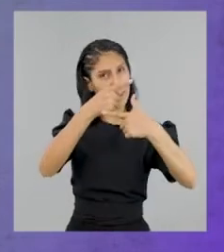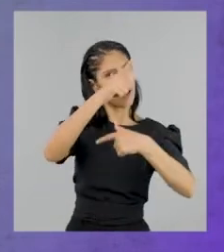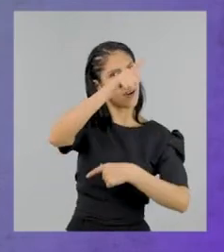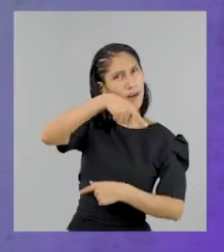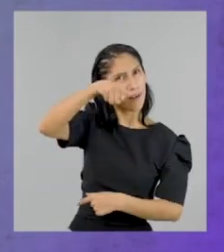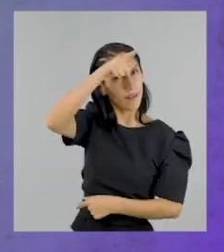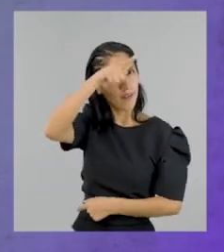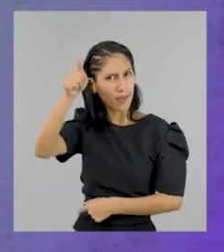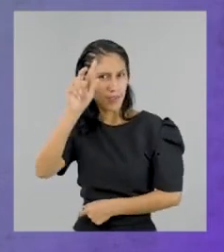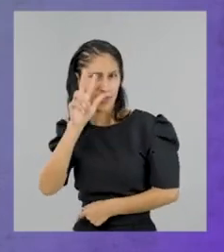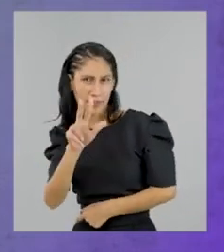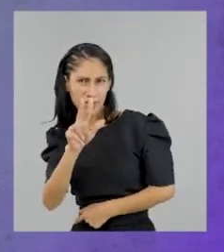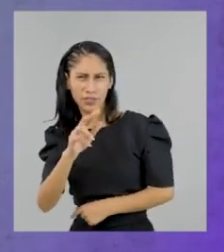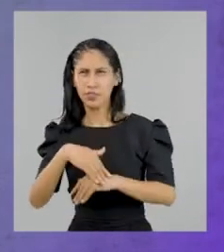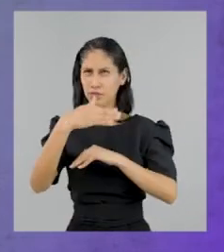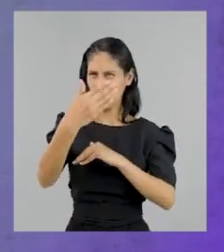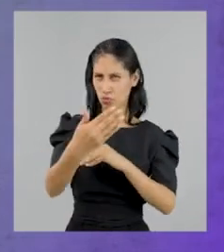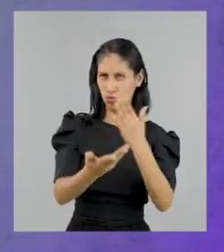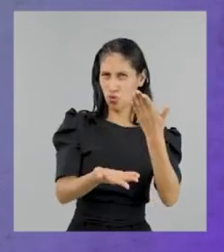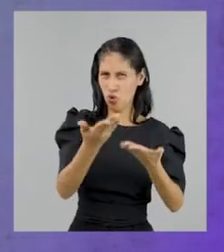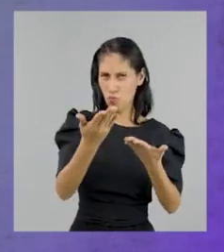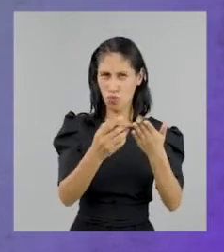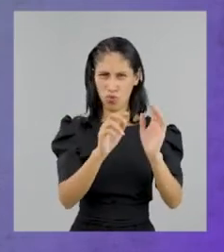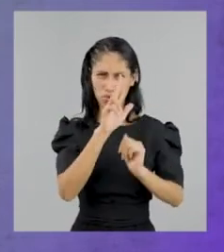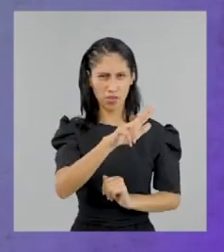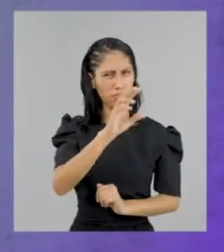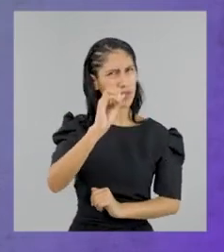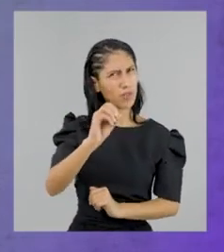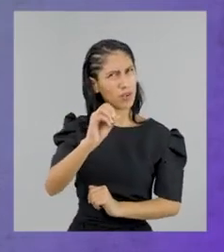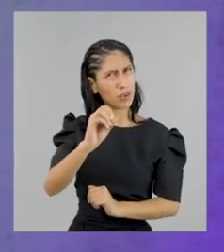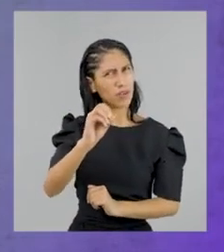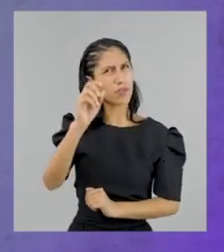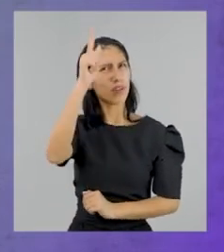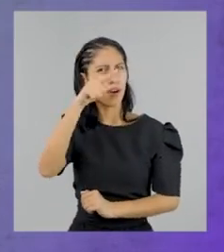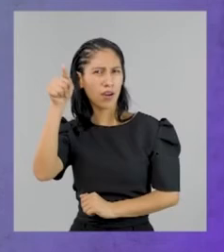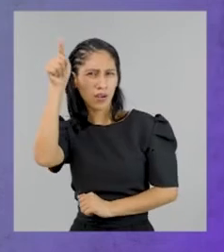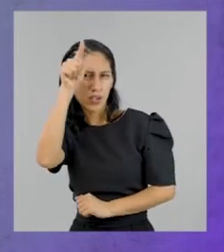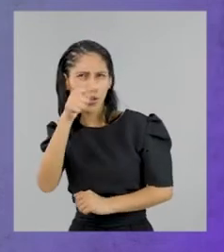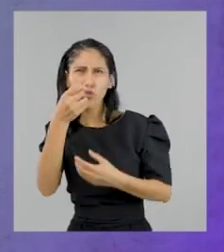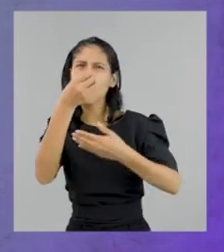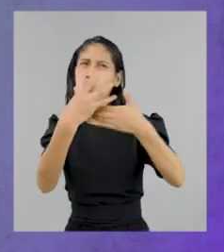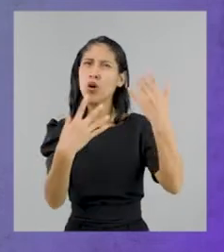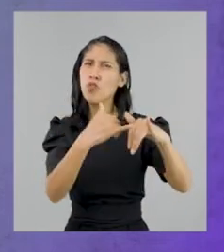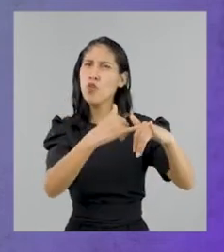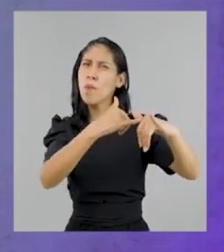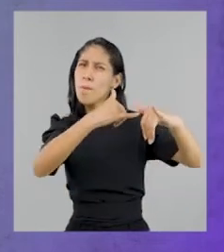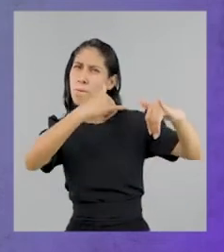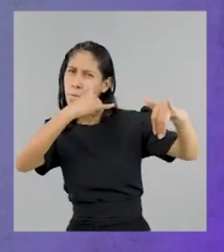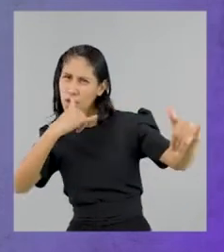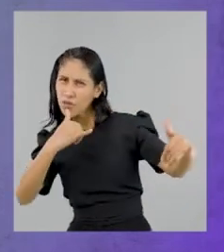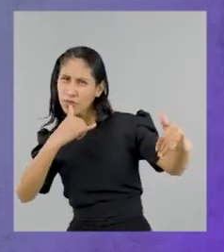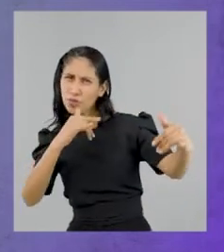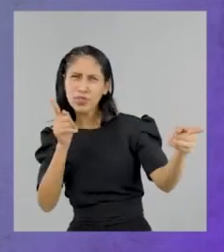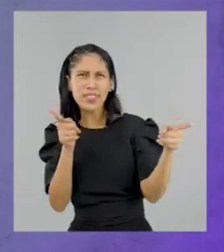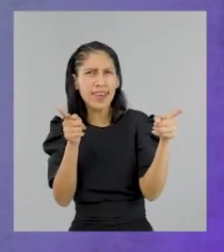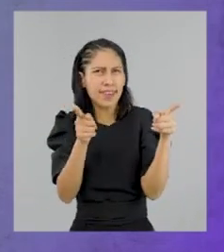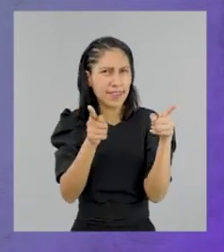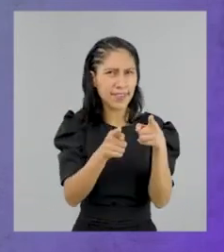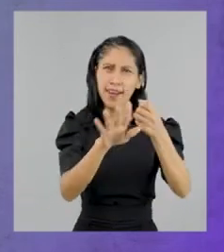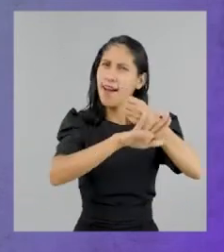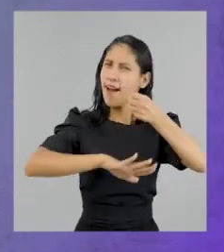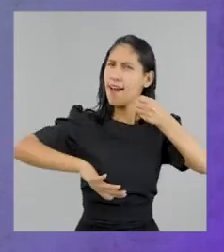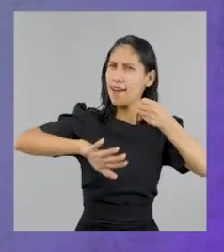sobre una llanura, con un ángulo de elevación de 30 grados. ¿Cuántos metros se debe acercar a la base